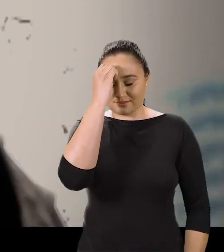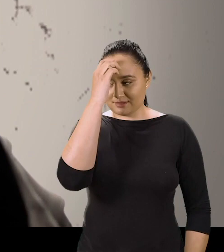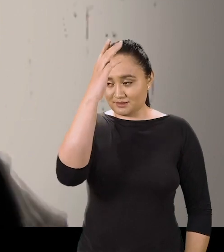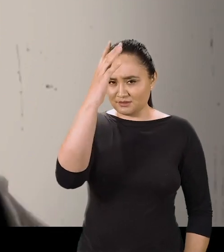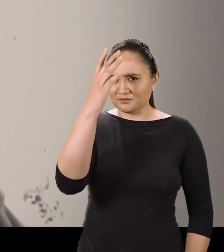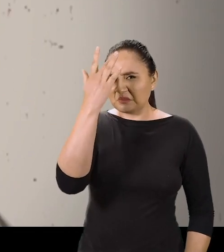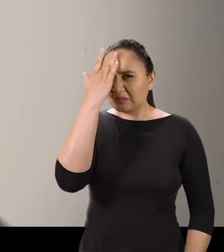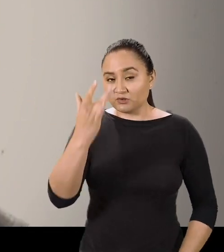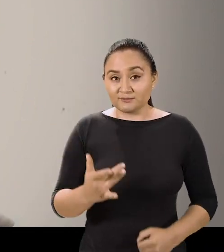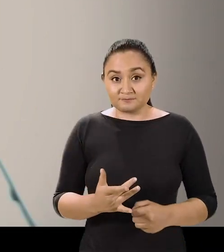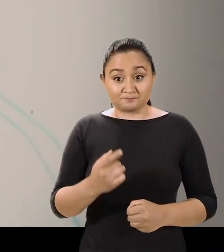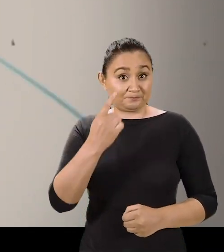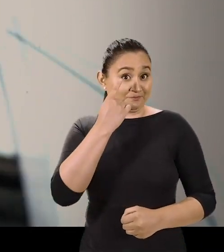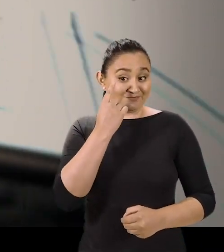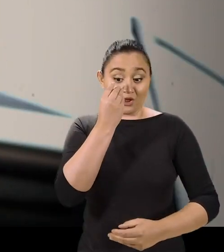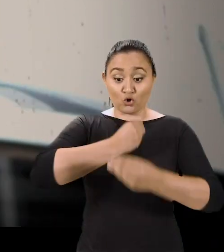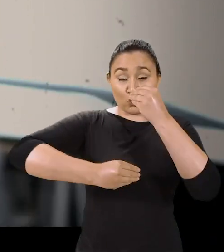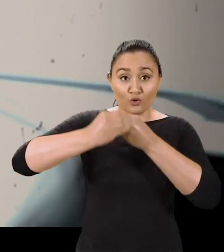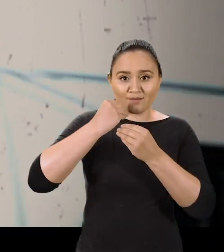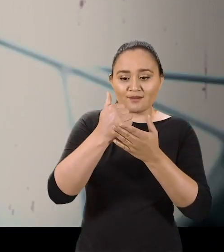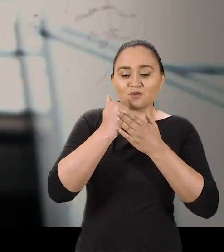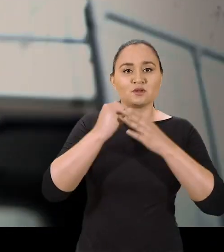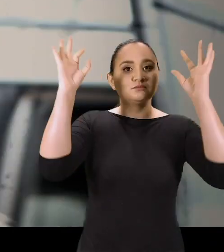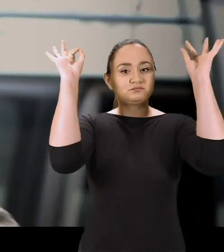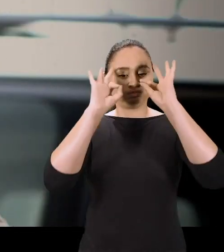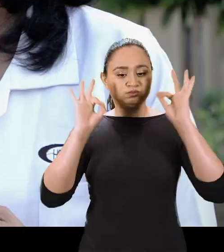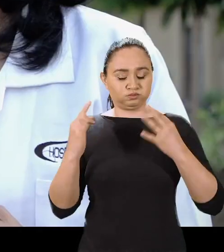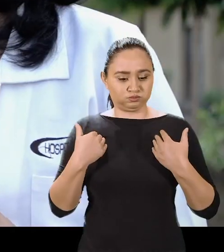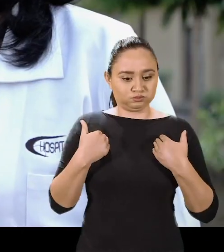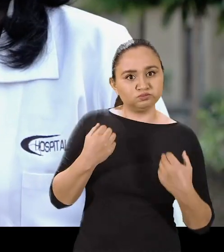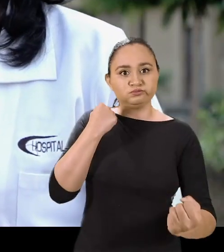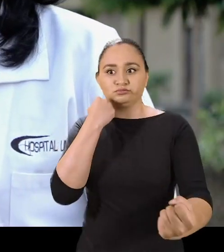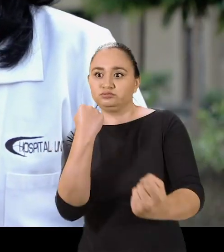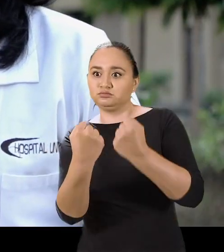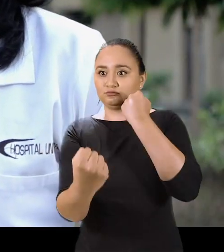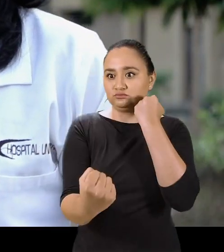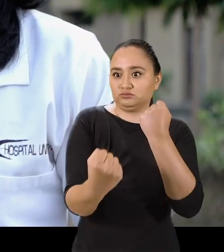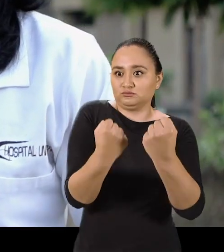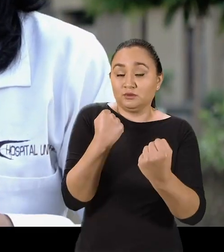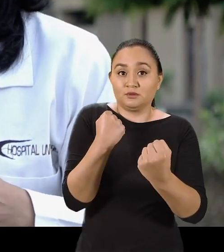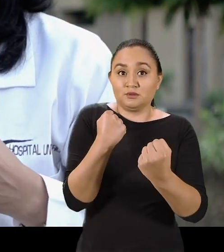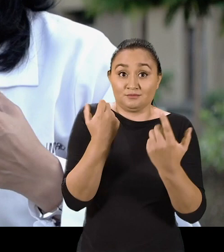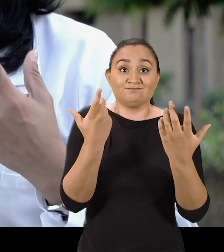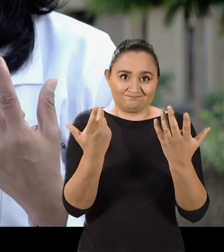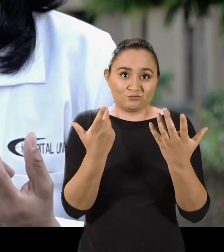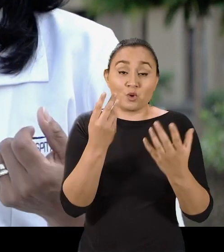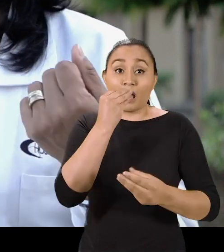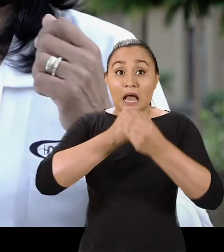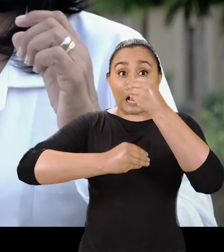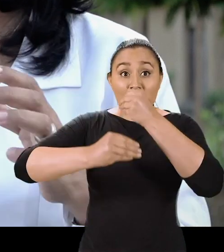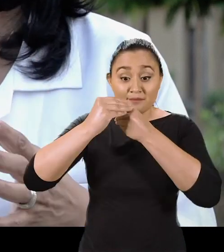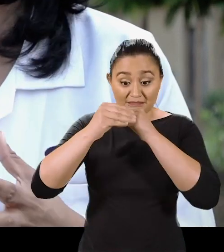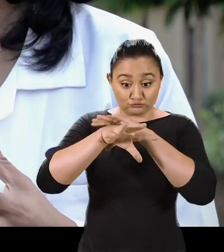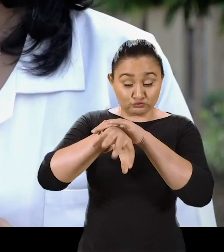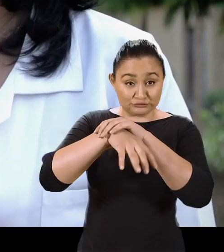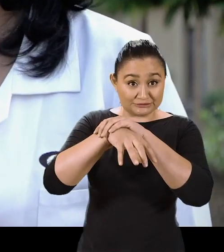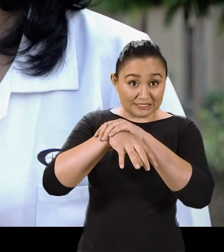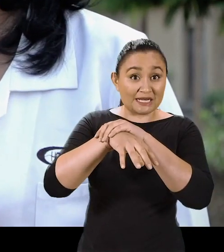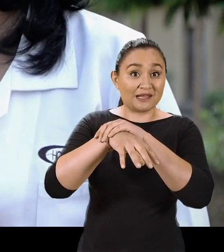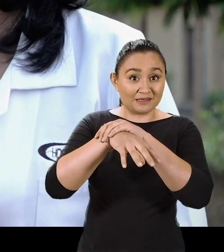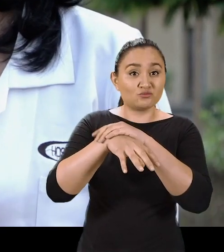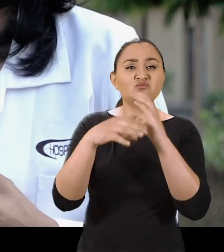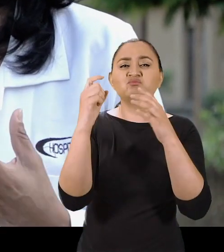porque porque los alimentos nos generan energía y una de las principales alimentos que necesita el